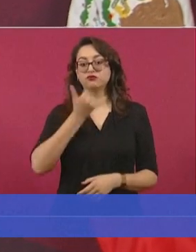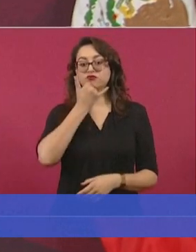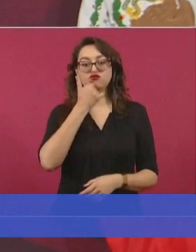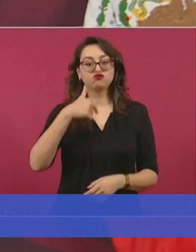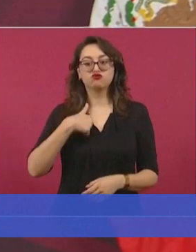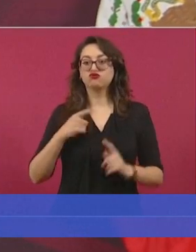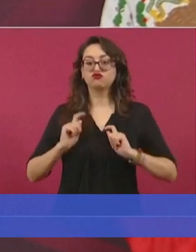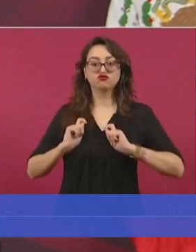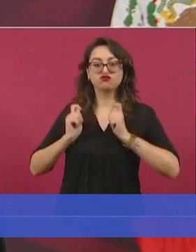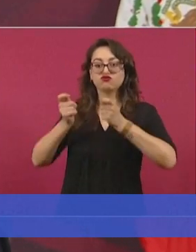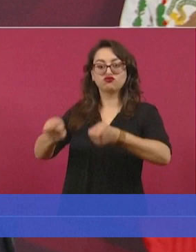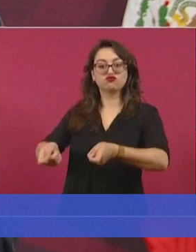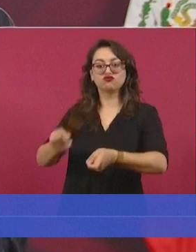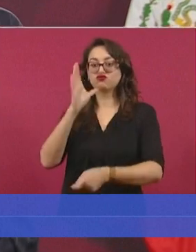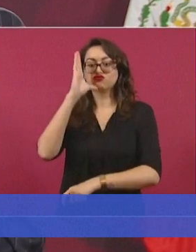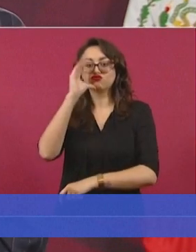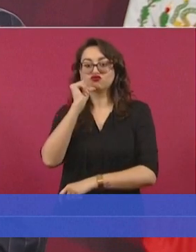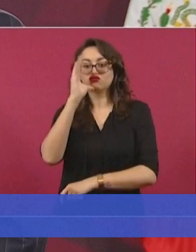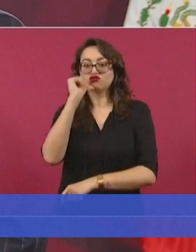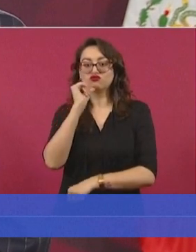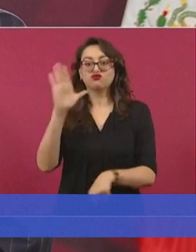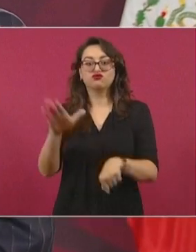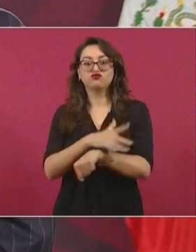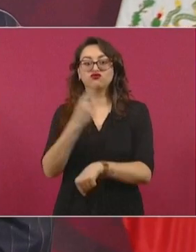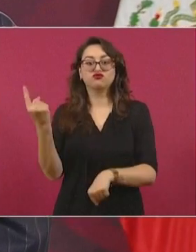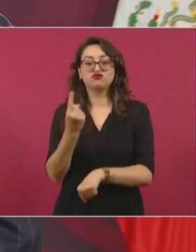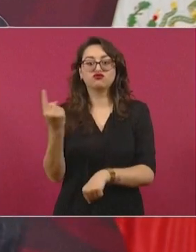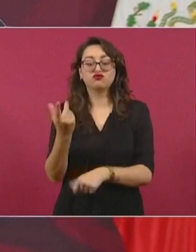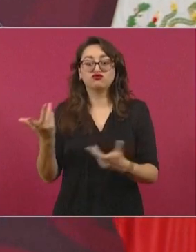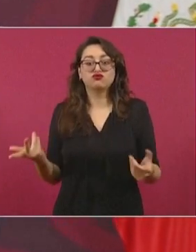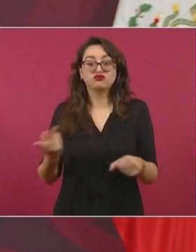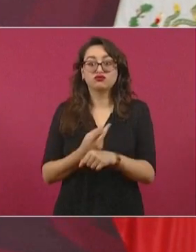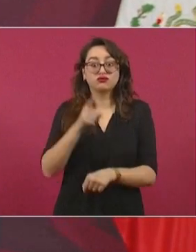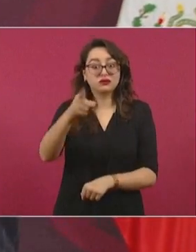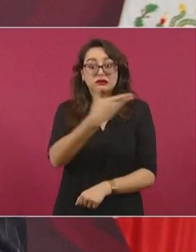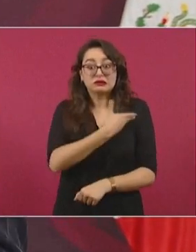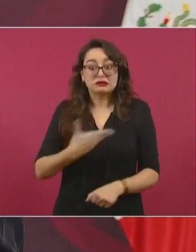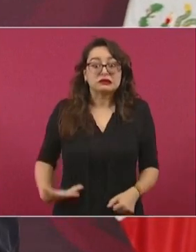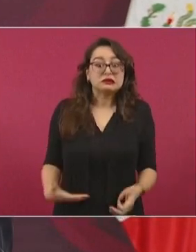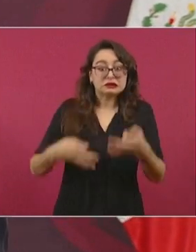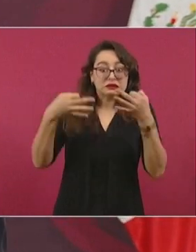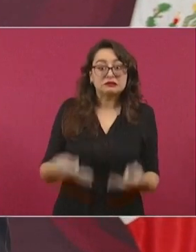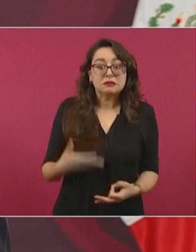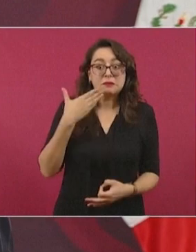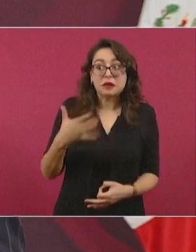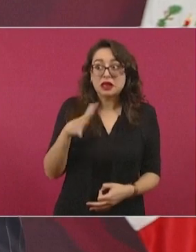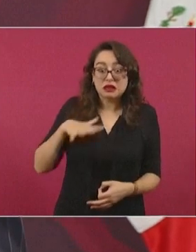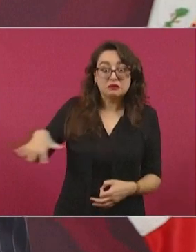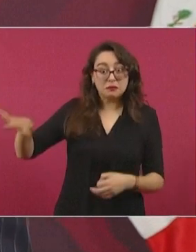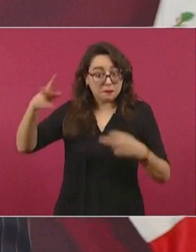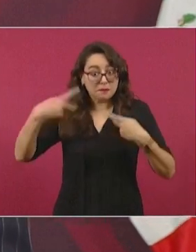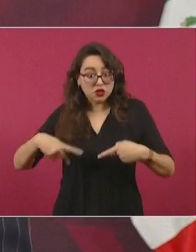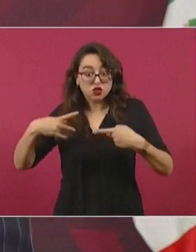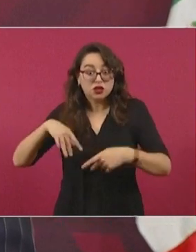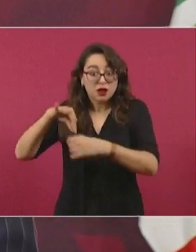este ella no Es legal y legítimamente